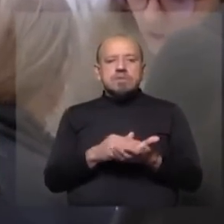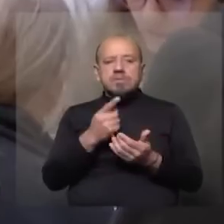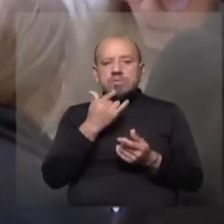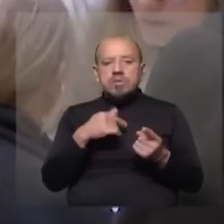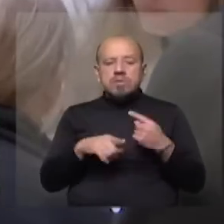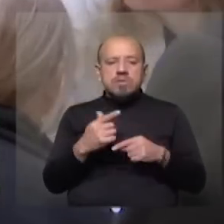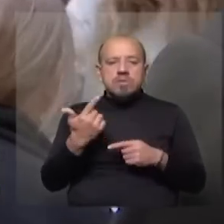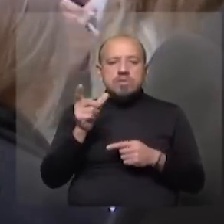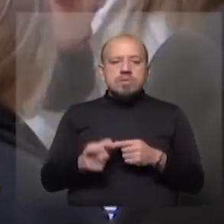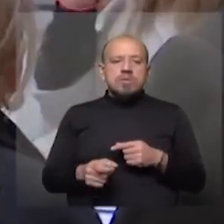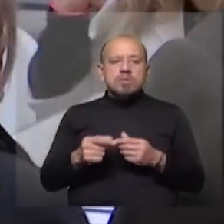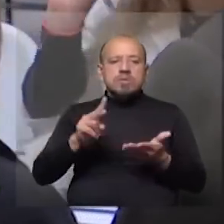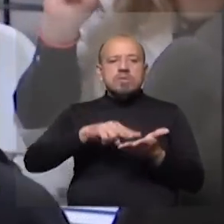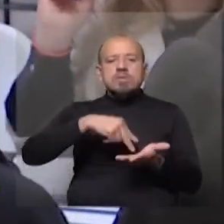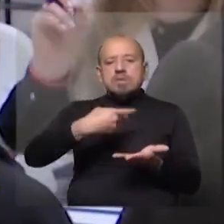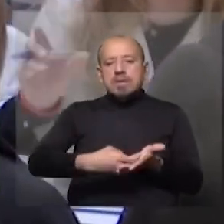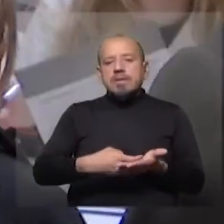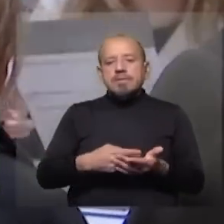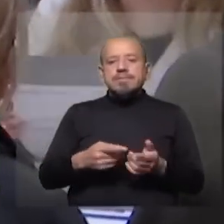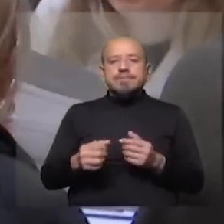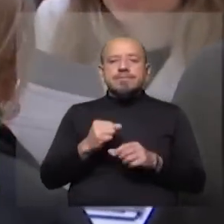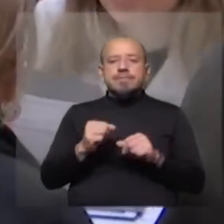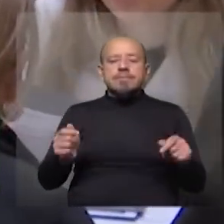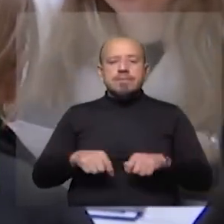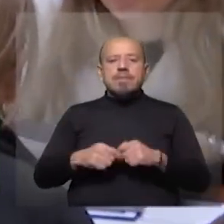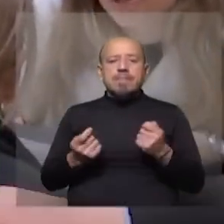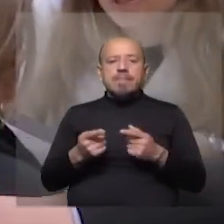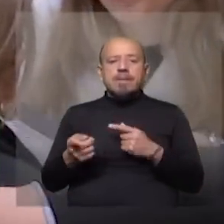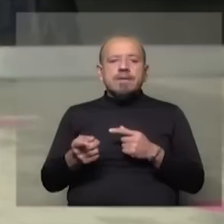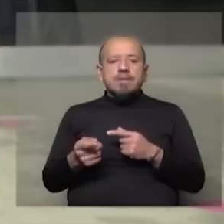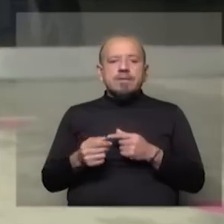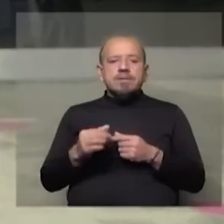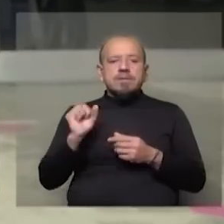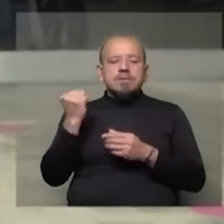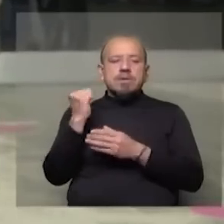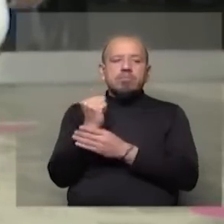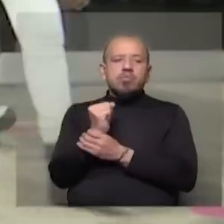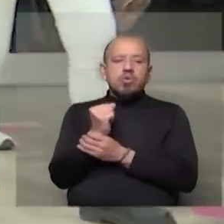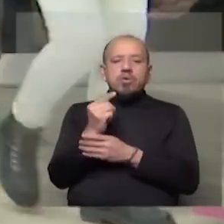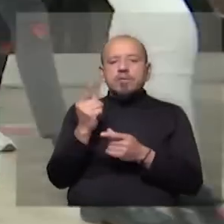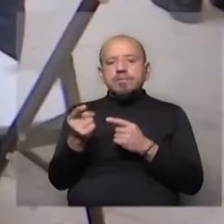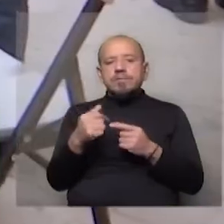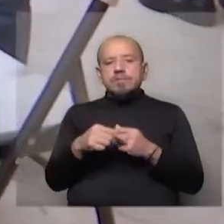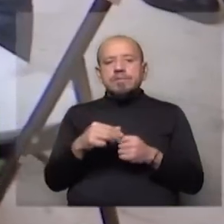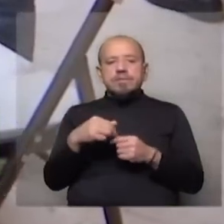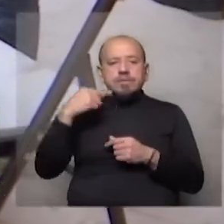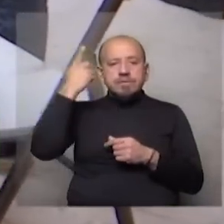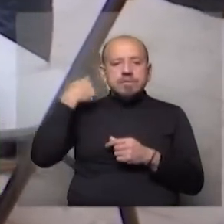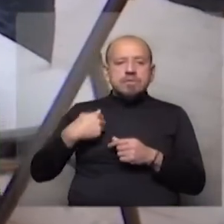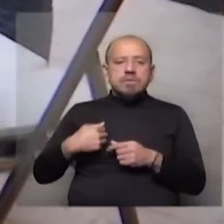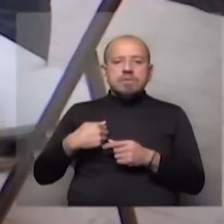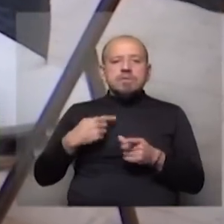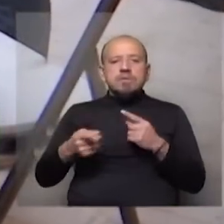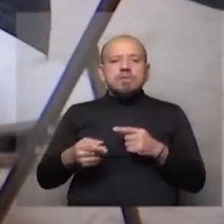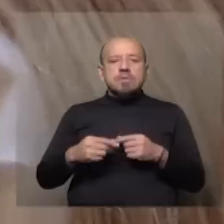hasta que una persona se cae y puede tener las fracturas más frecuentes son las fracturas de Puño las fracturas de vértebra y las